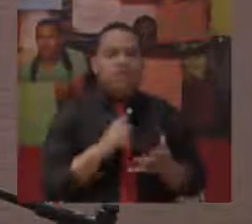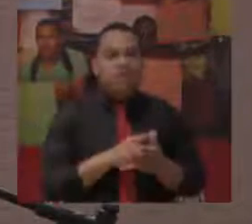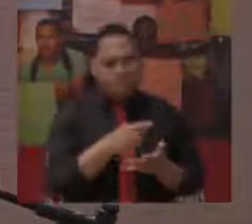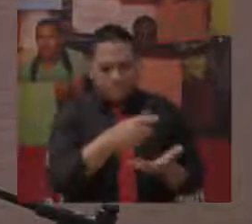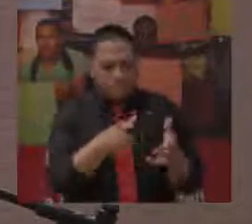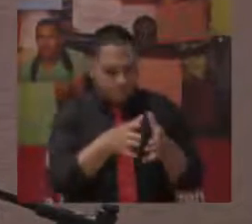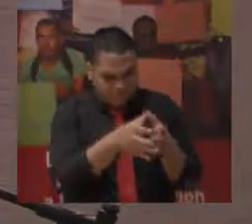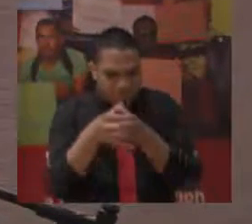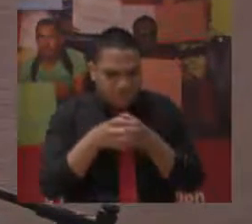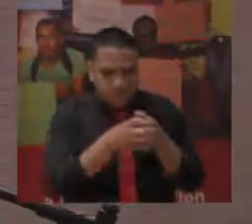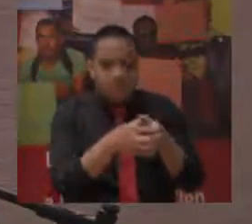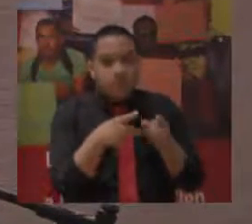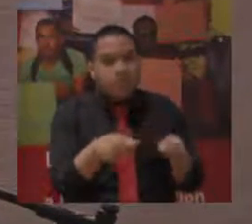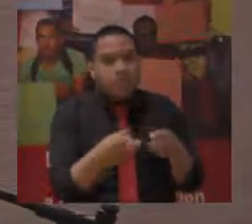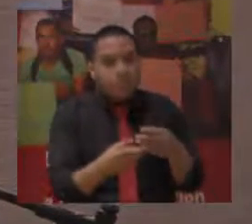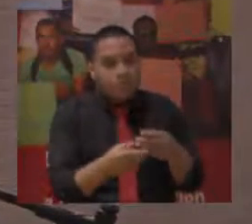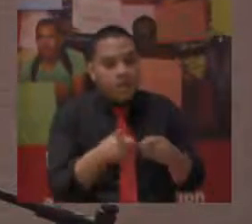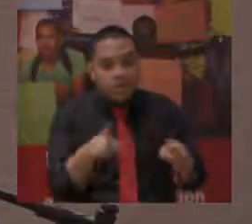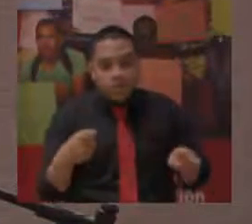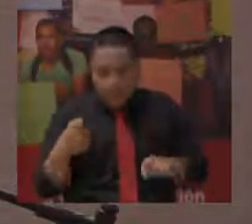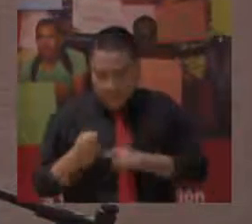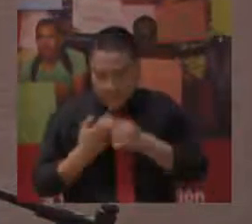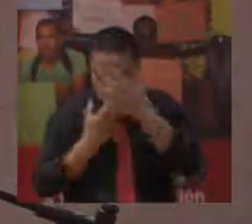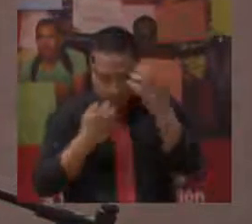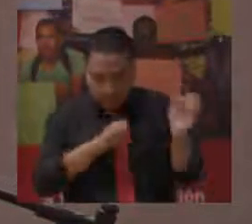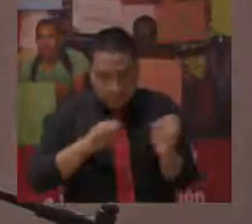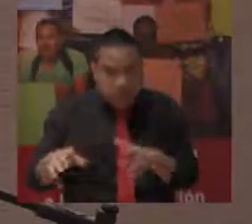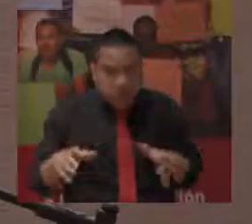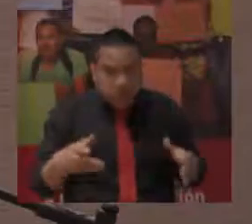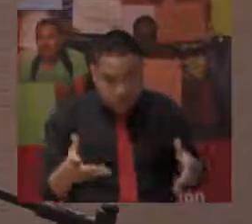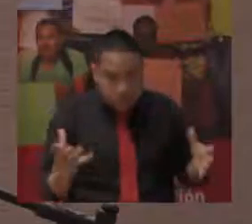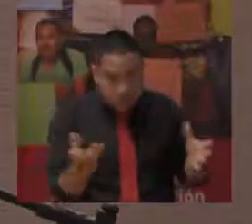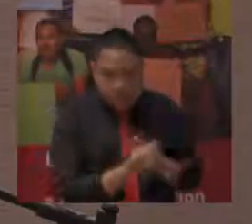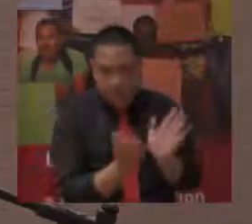del proceso de reintegración, un aplauso especial para ustedes.